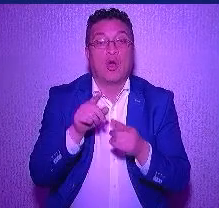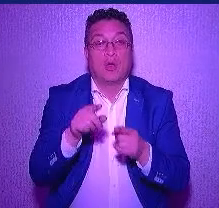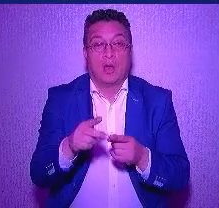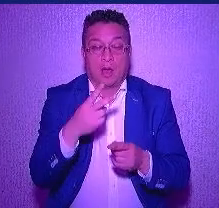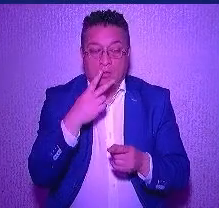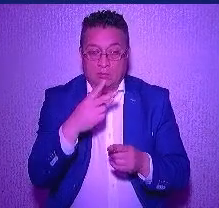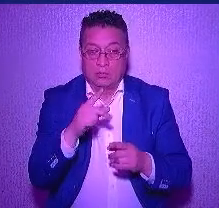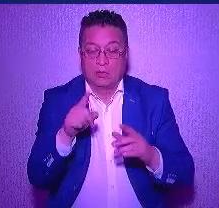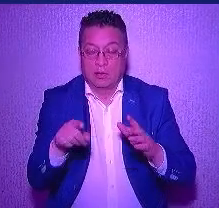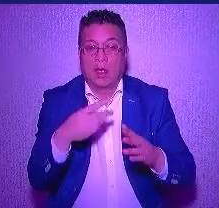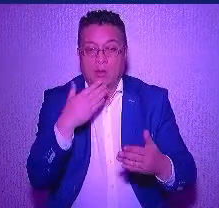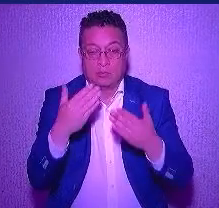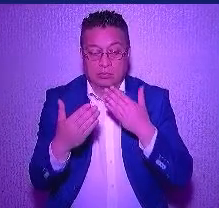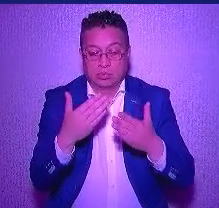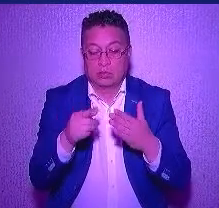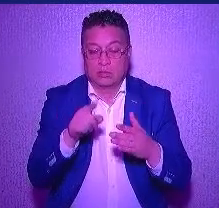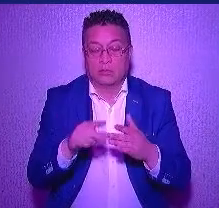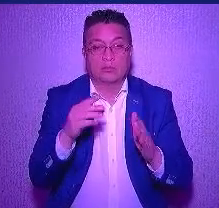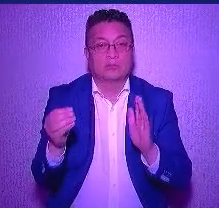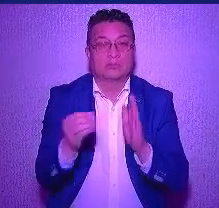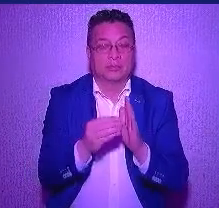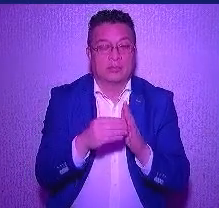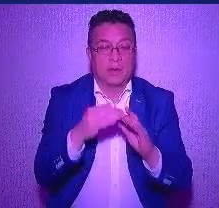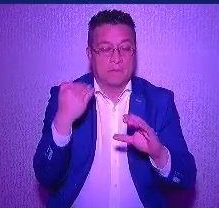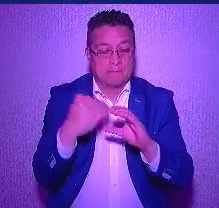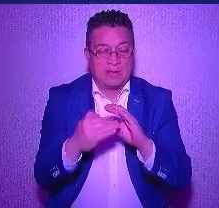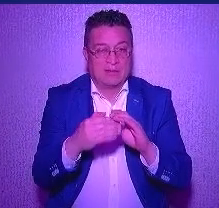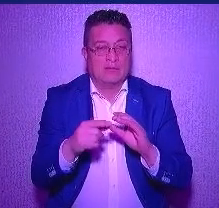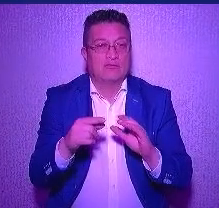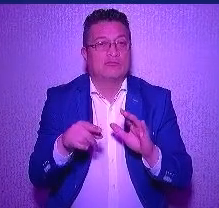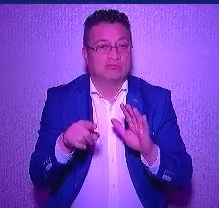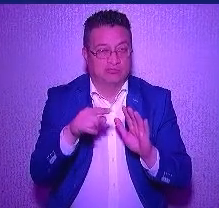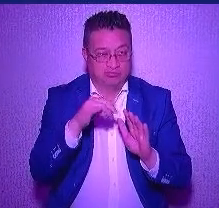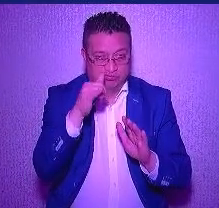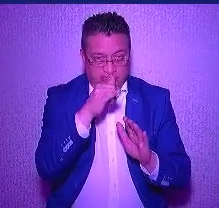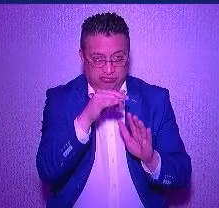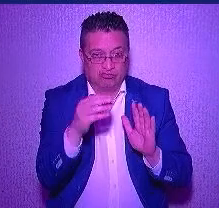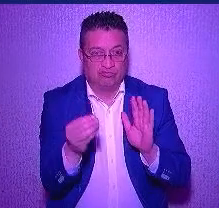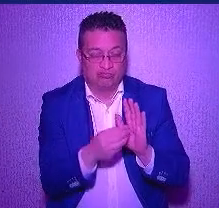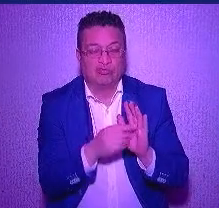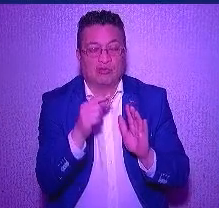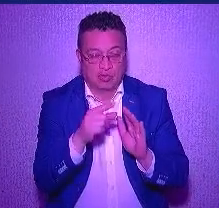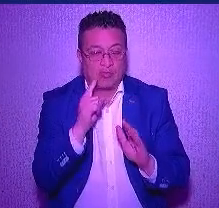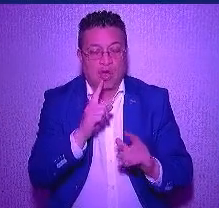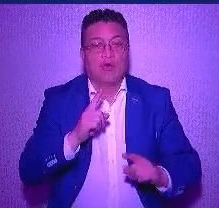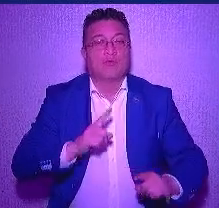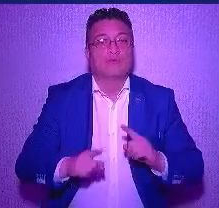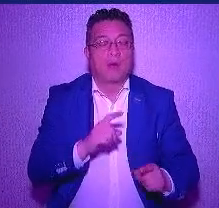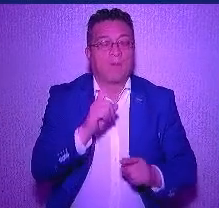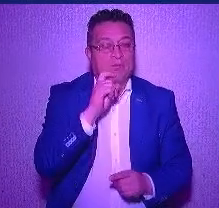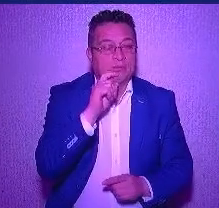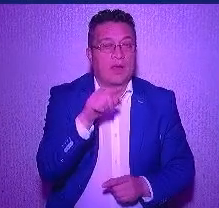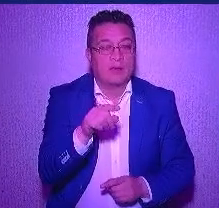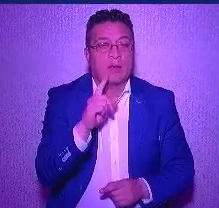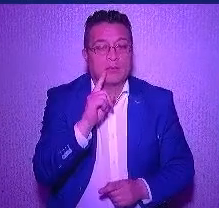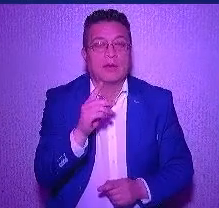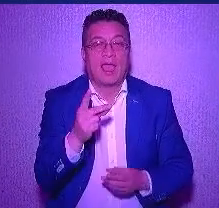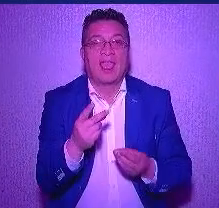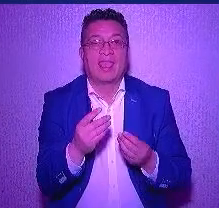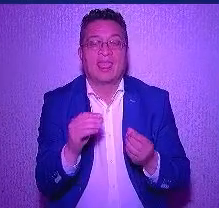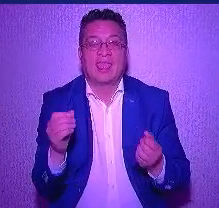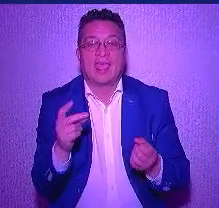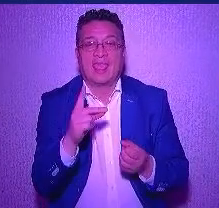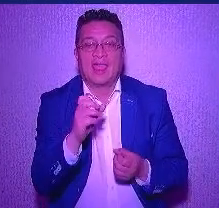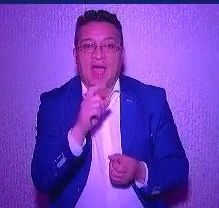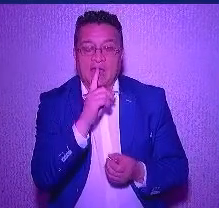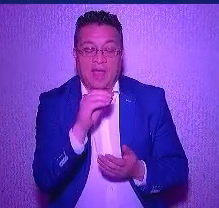sobre equipes maliciosos correos maliciosos dominios la generación de esos dominios y la idad de esta Data cómo está